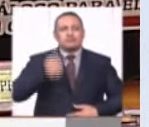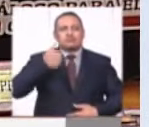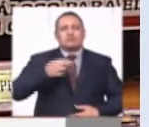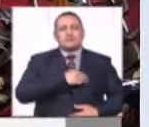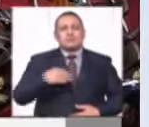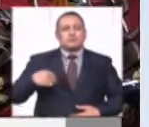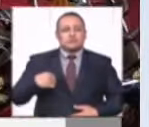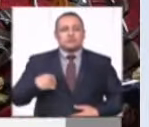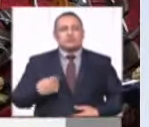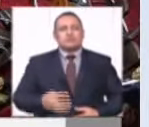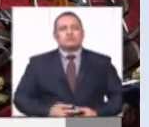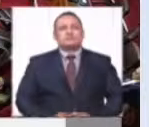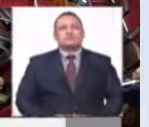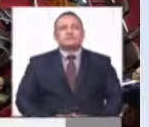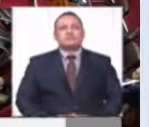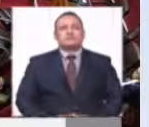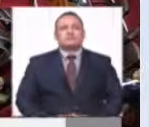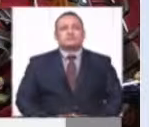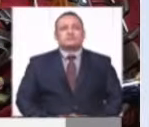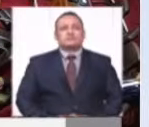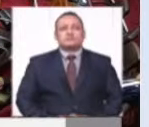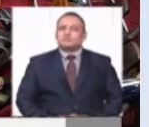Ministros.